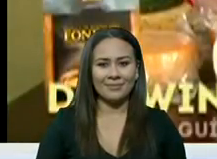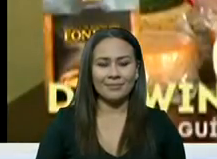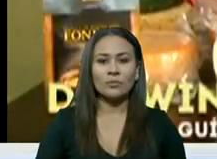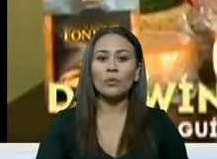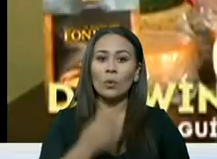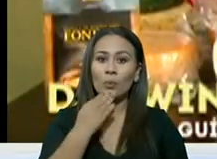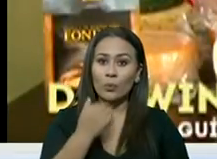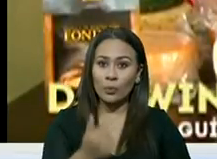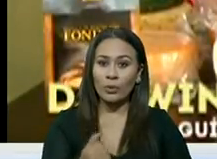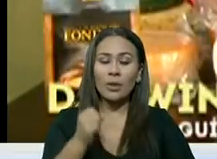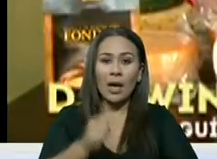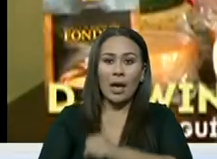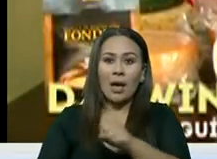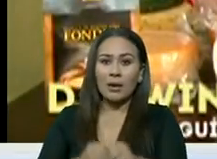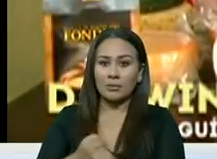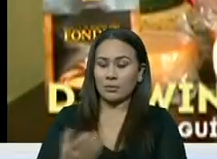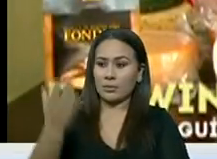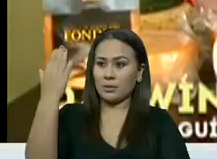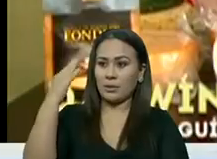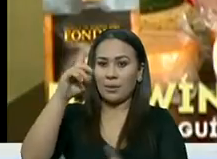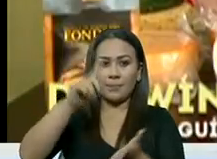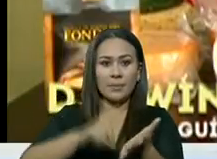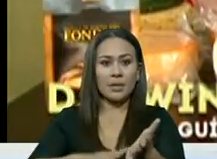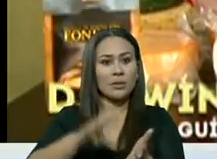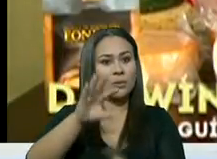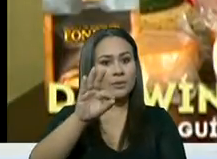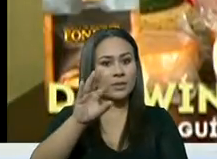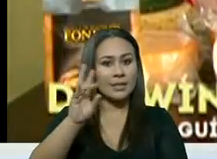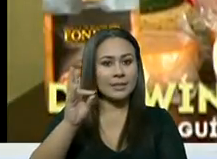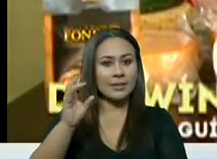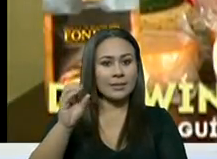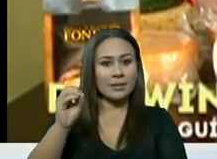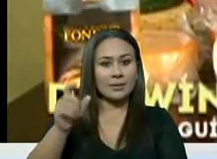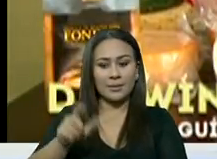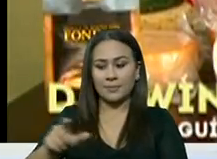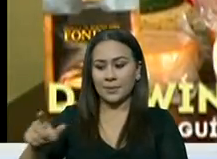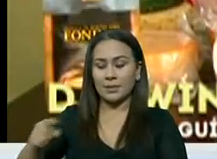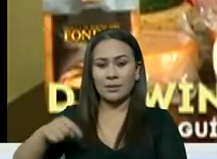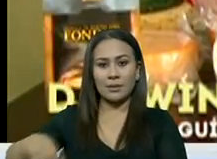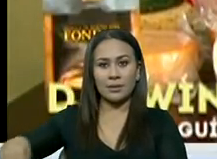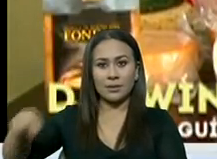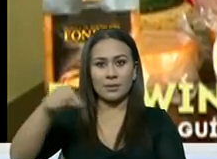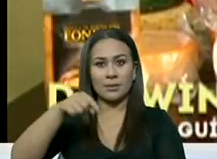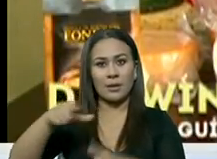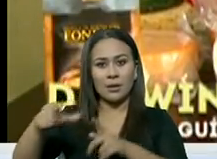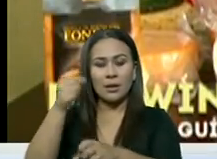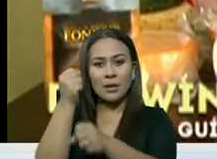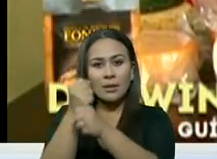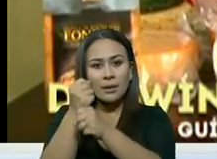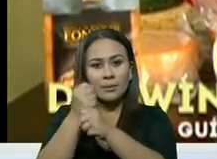Bueno, por los años 1970, la población de Salinas se dedicaba